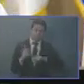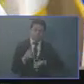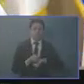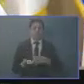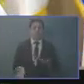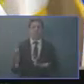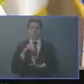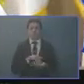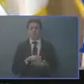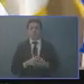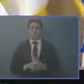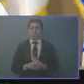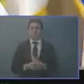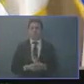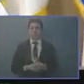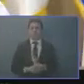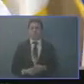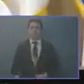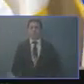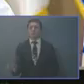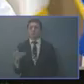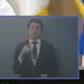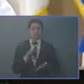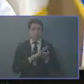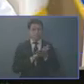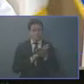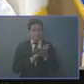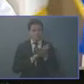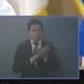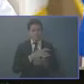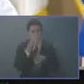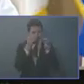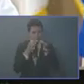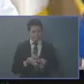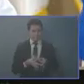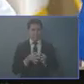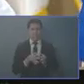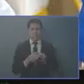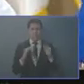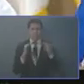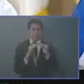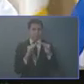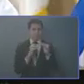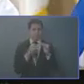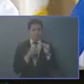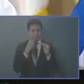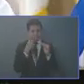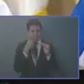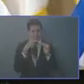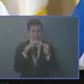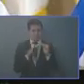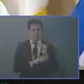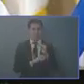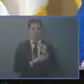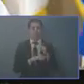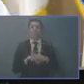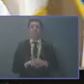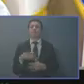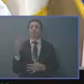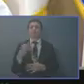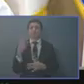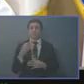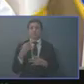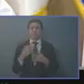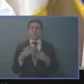reconfirmar lo sagrado de la inviolabilidad de la morada. Habríamos logrado